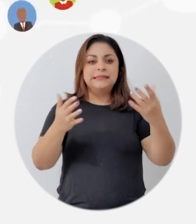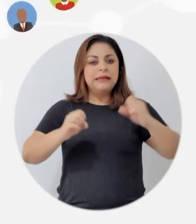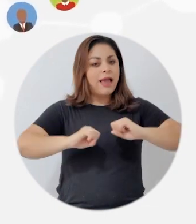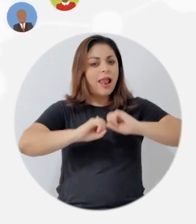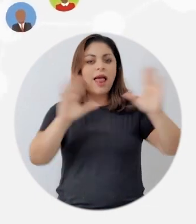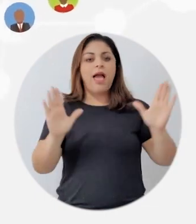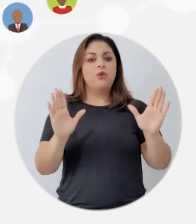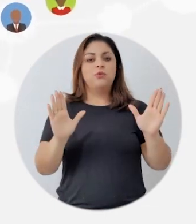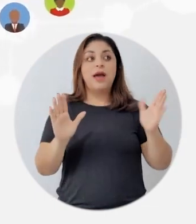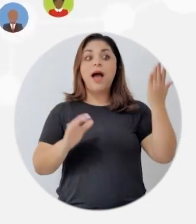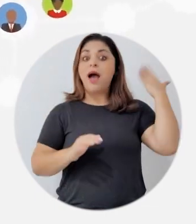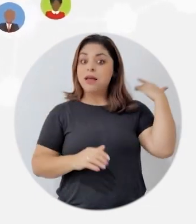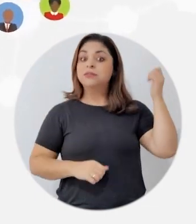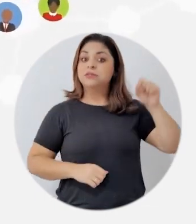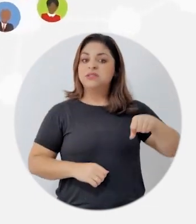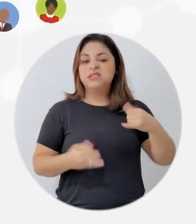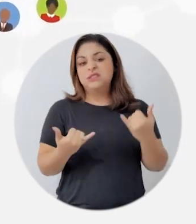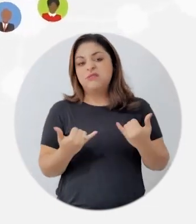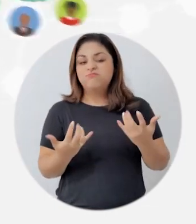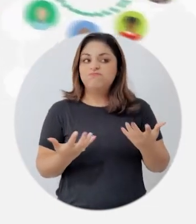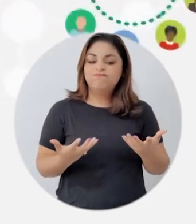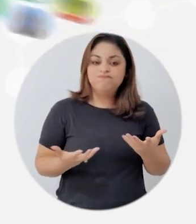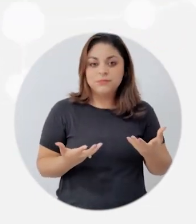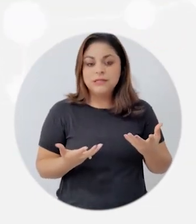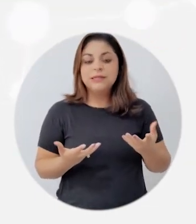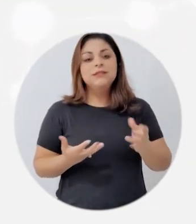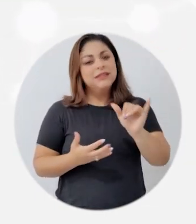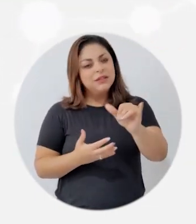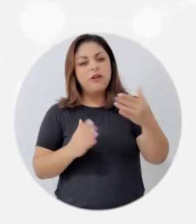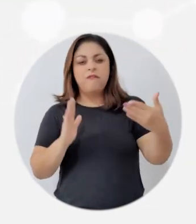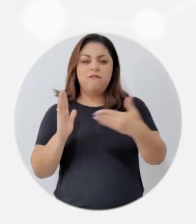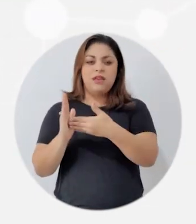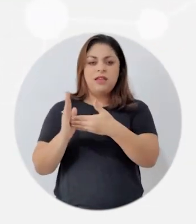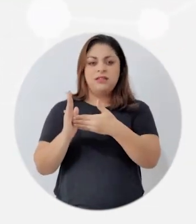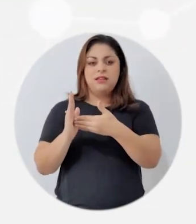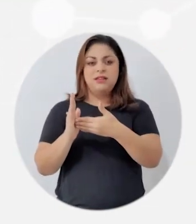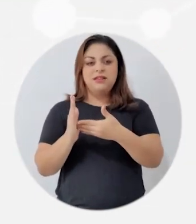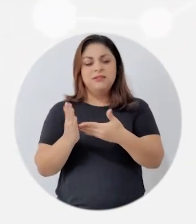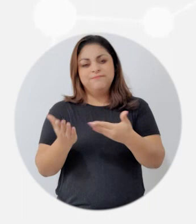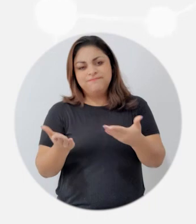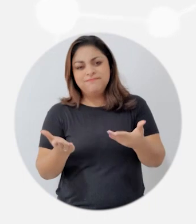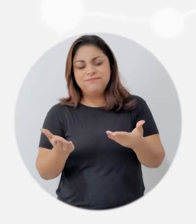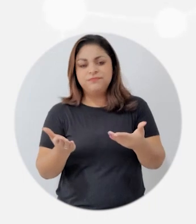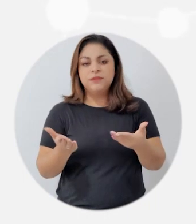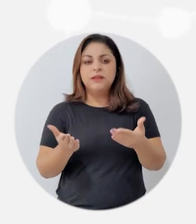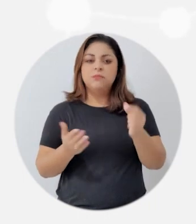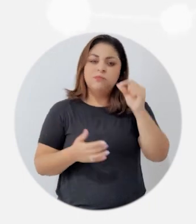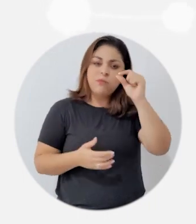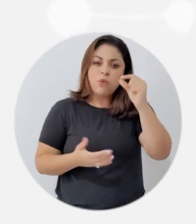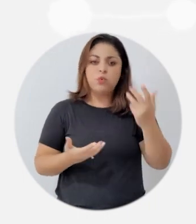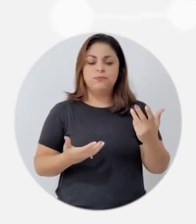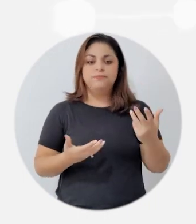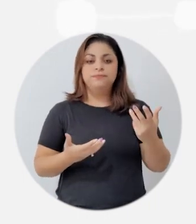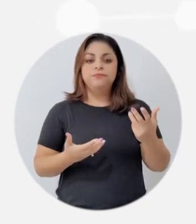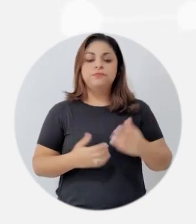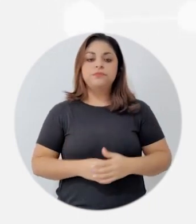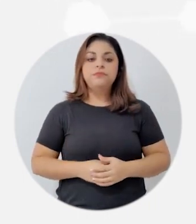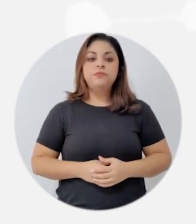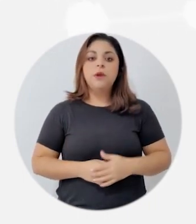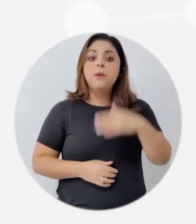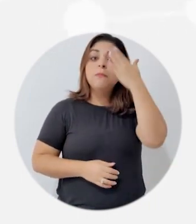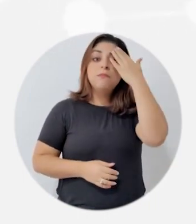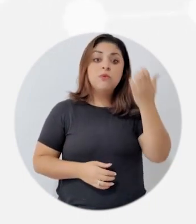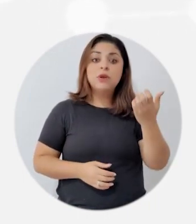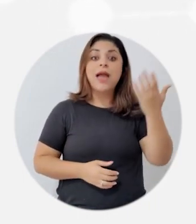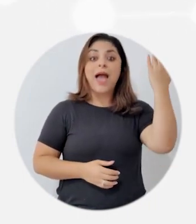pasado, y pues eso, pues, ¿verdad? Puede ser que nos afecte un poquito en términos